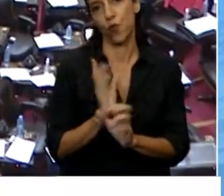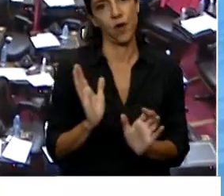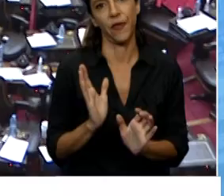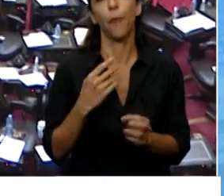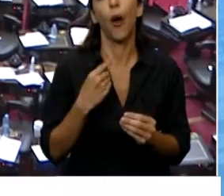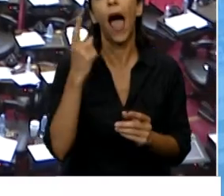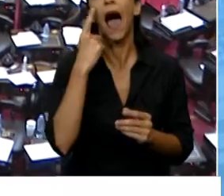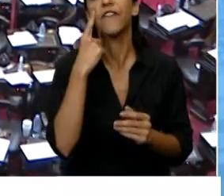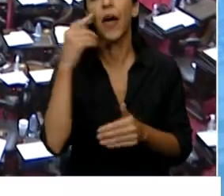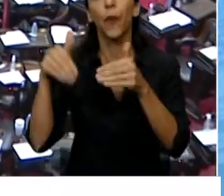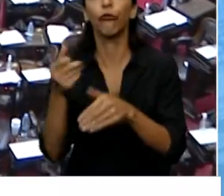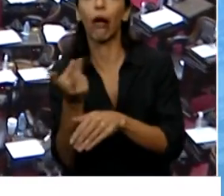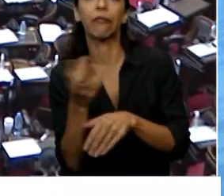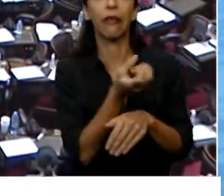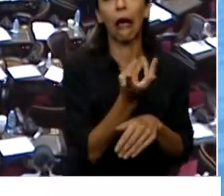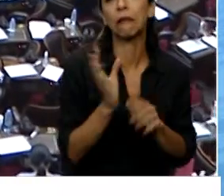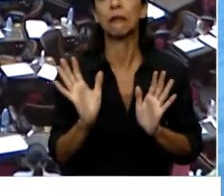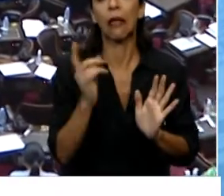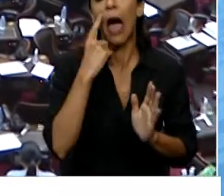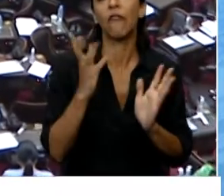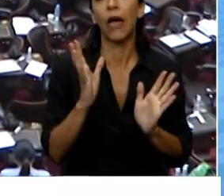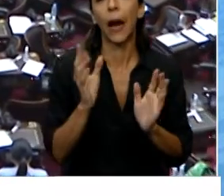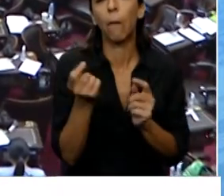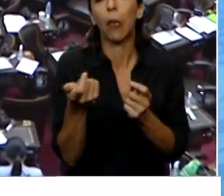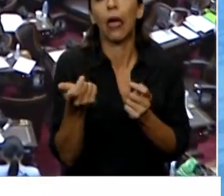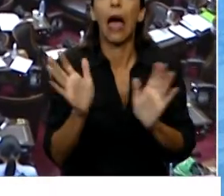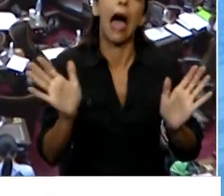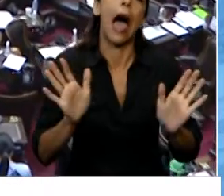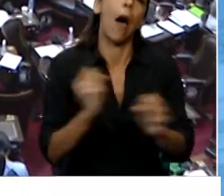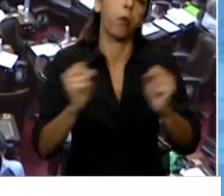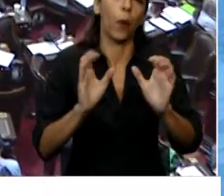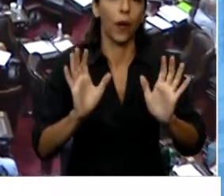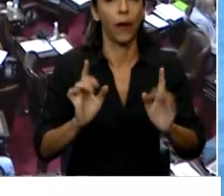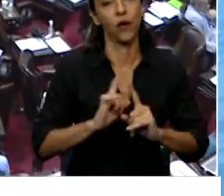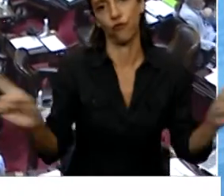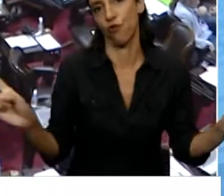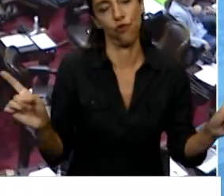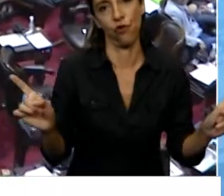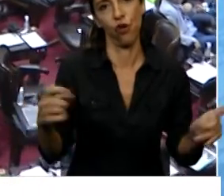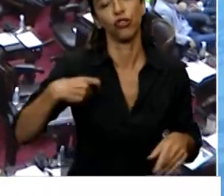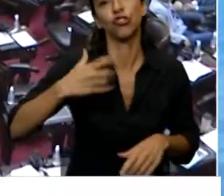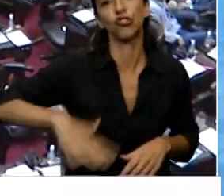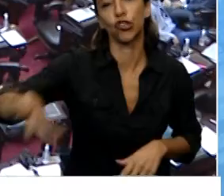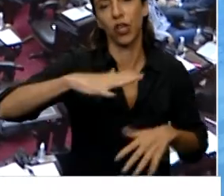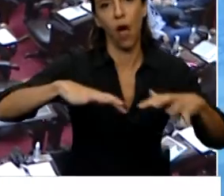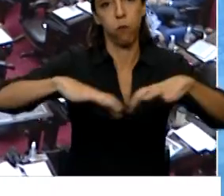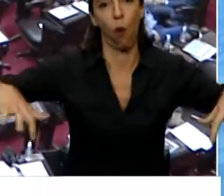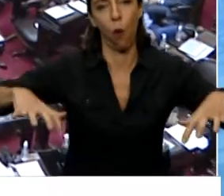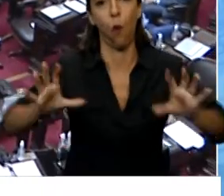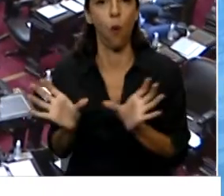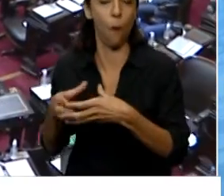votos. La sociedad está dividida. Los partidos no tienen postura